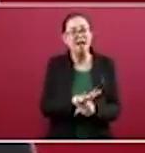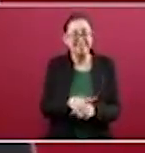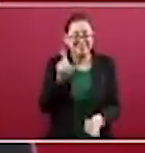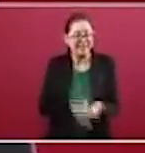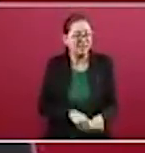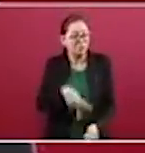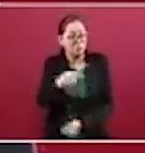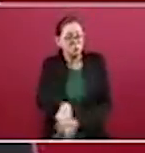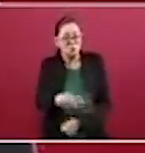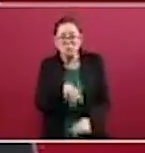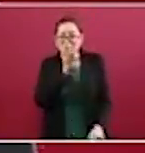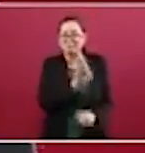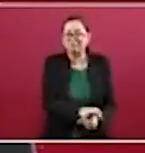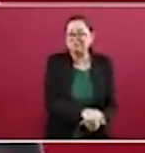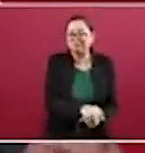seguridad pública.